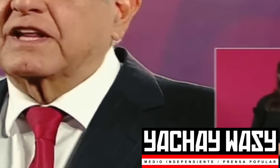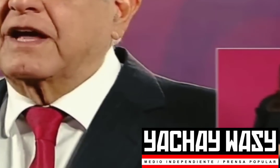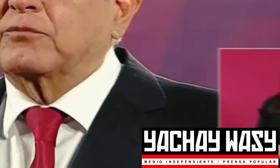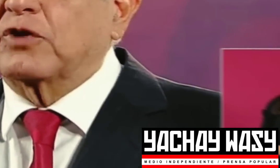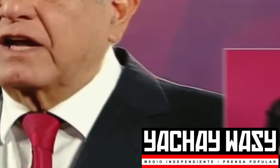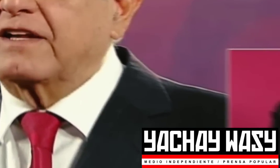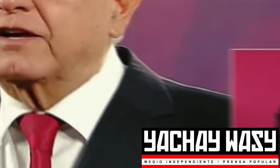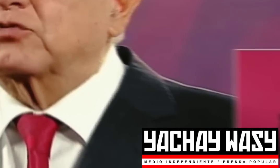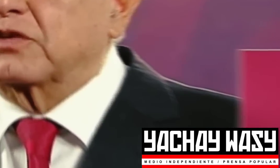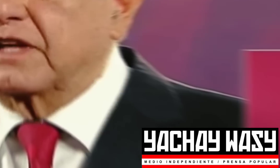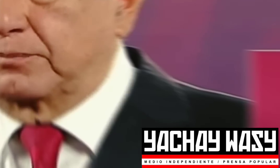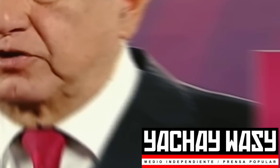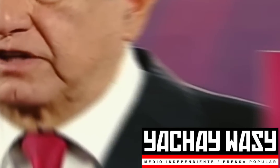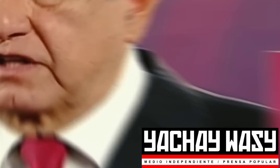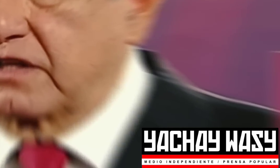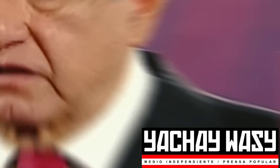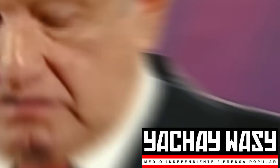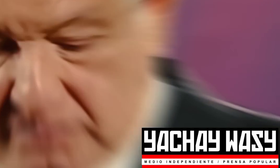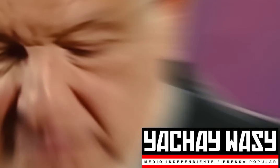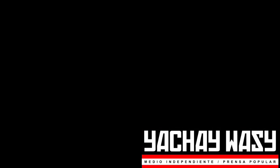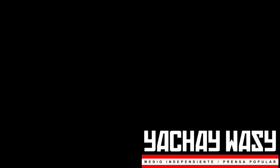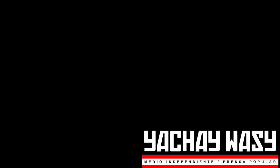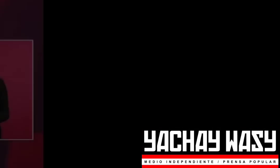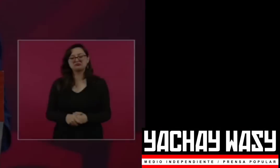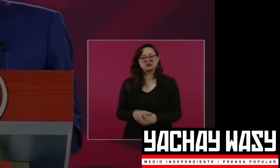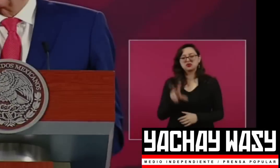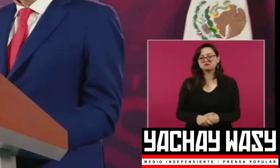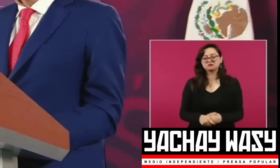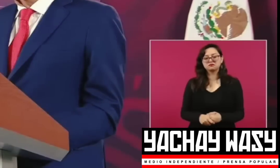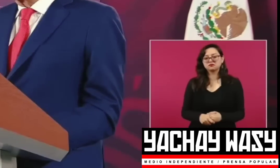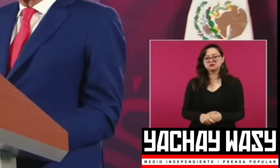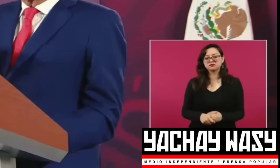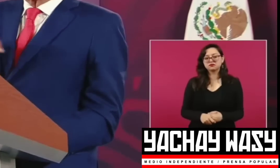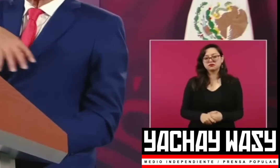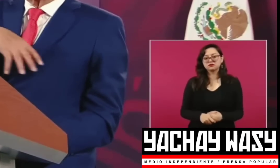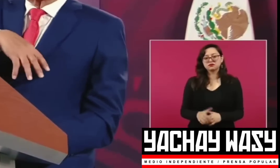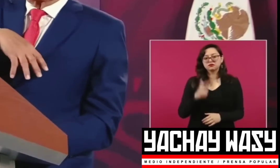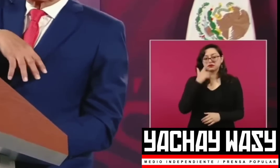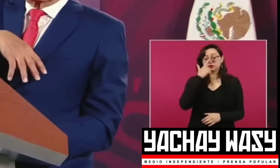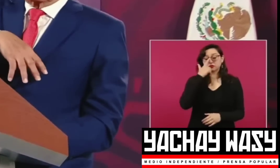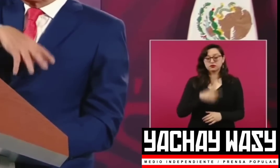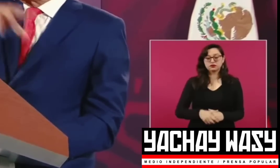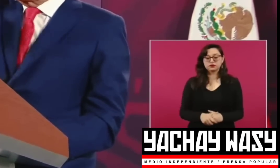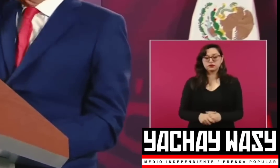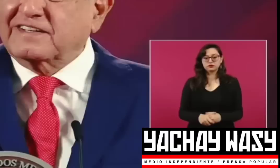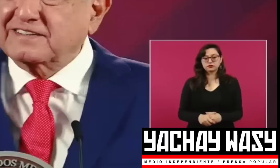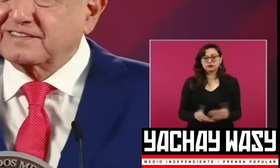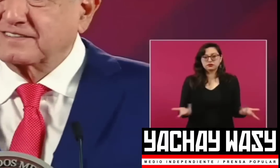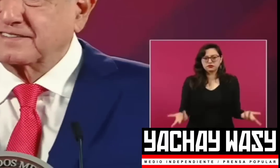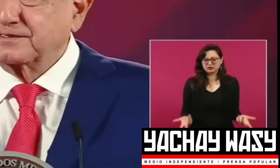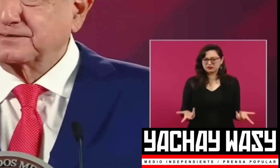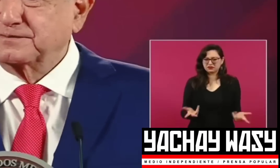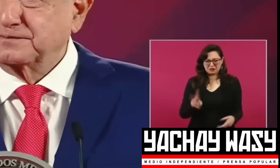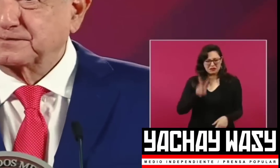ni autoridad moral, ni autoridad política. Molesta mucho que todos callan.